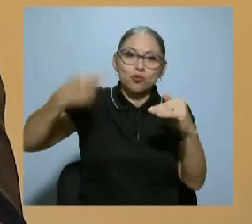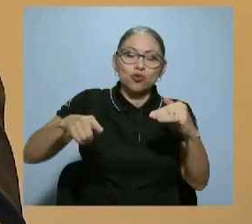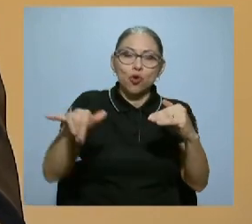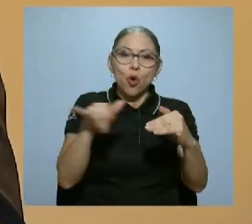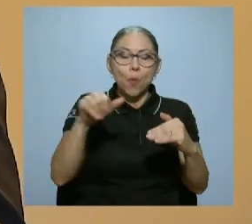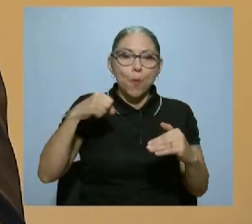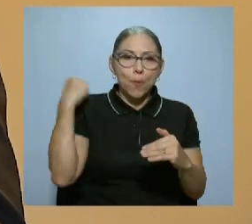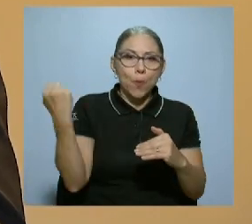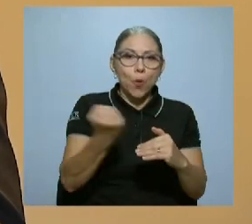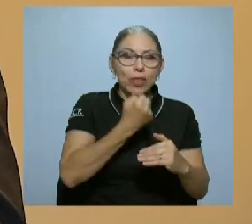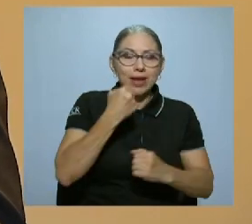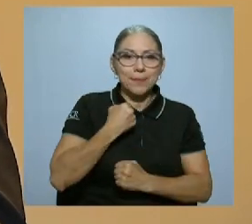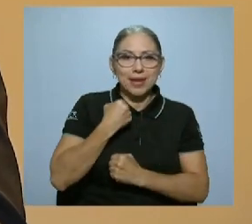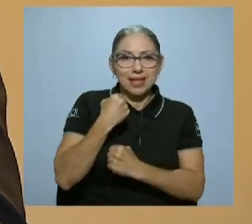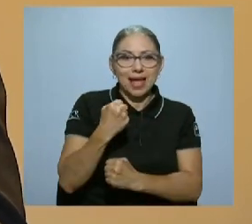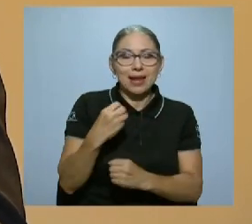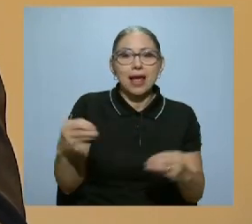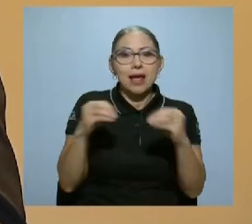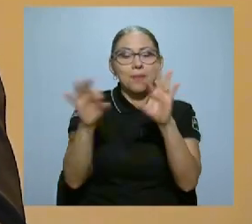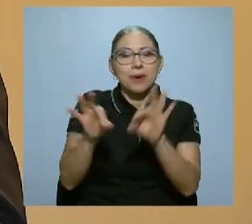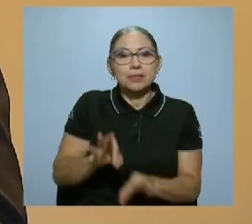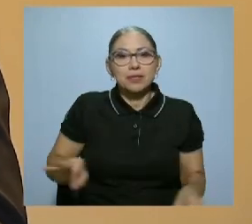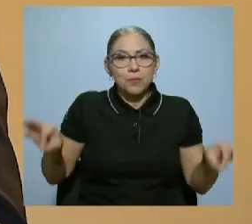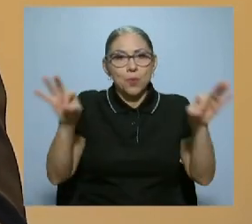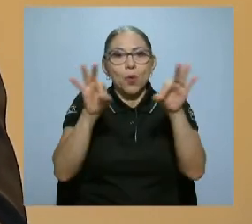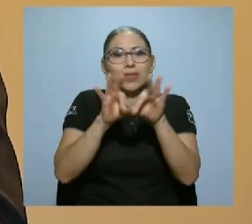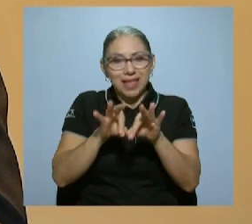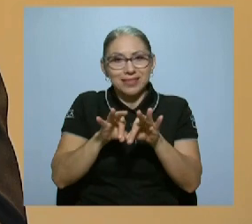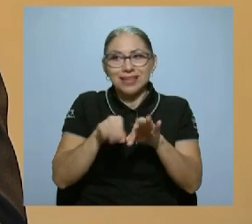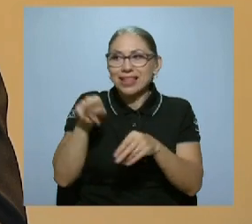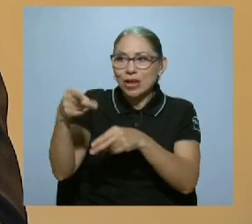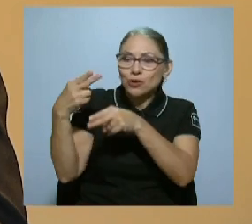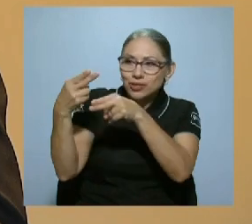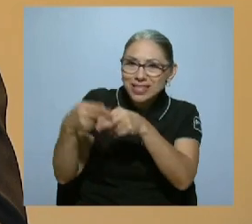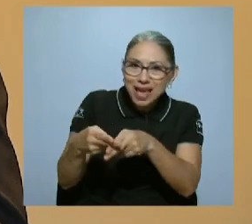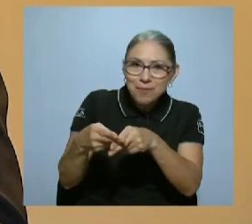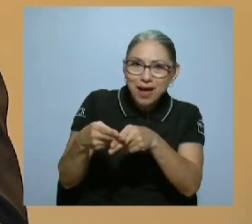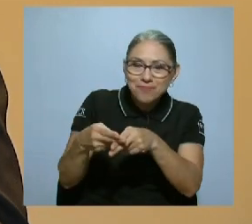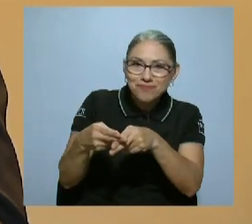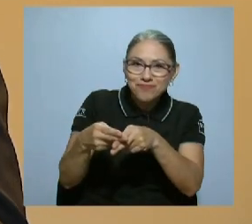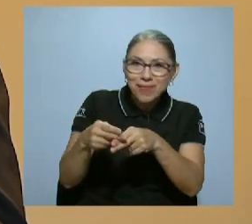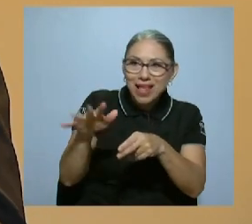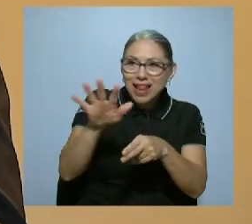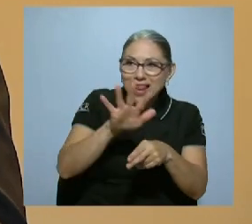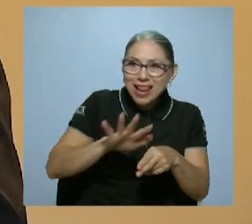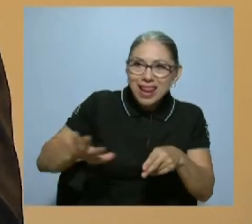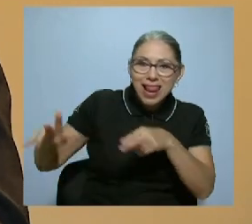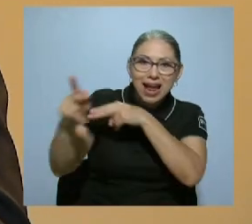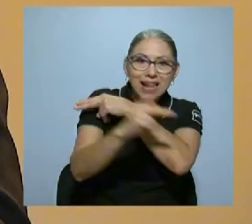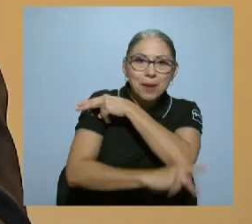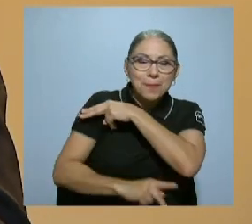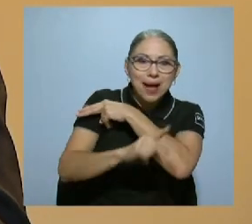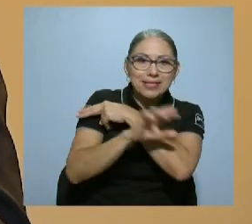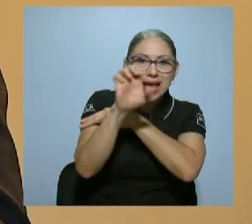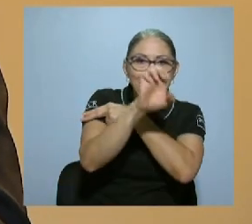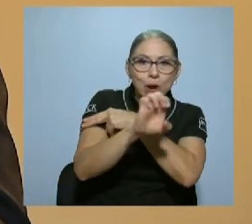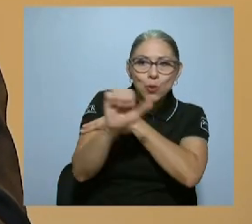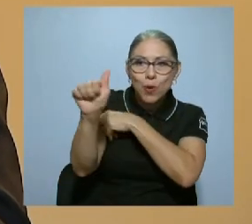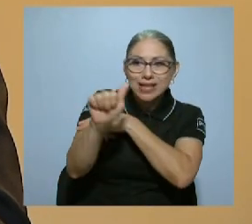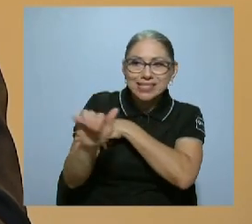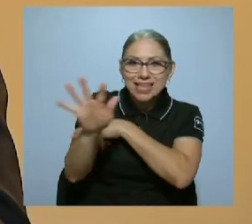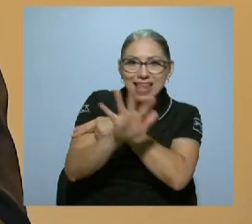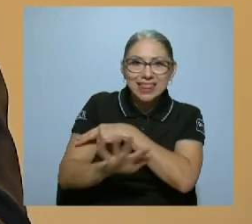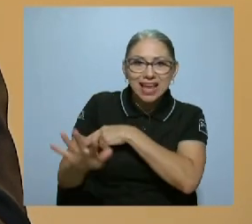militar más importante de lo que usted llama la masa euroasiática, la gran masa euroasiática. Nada de esto